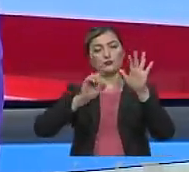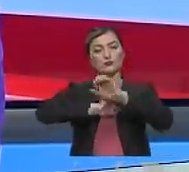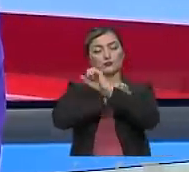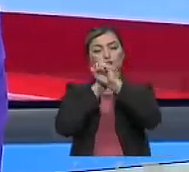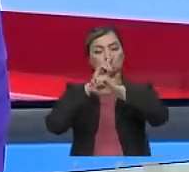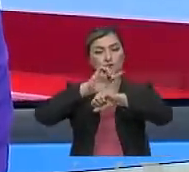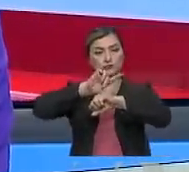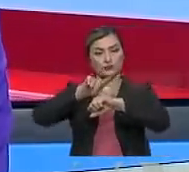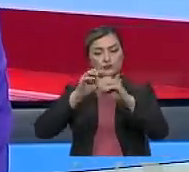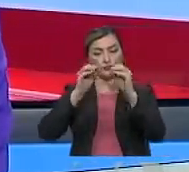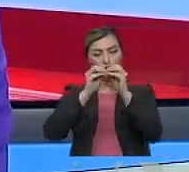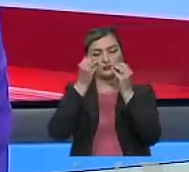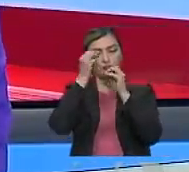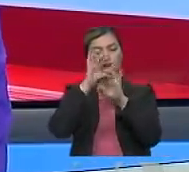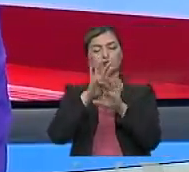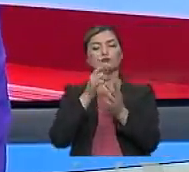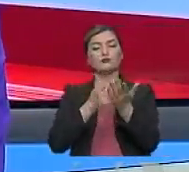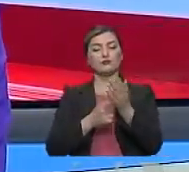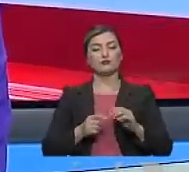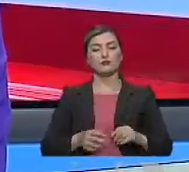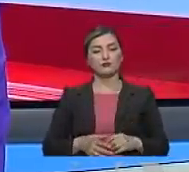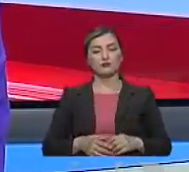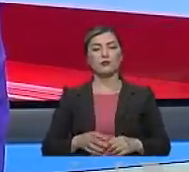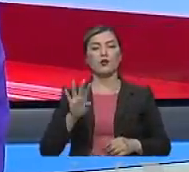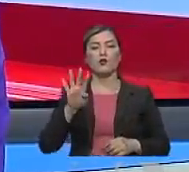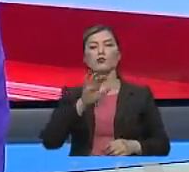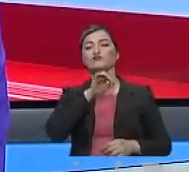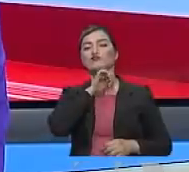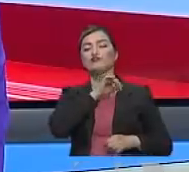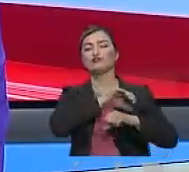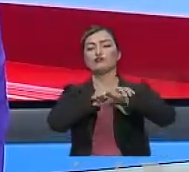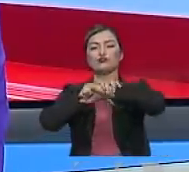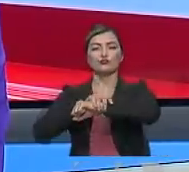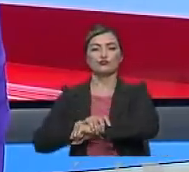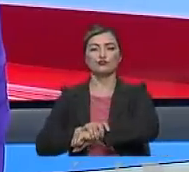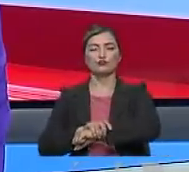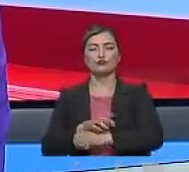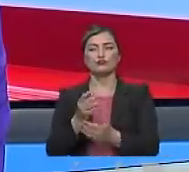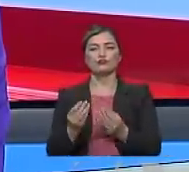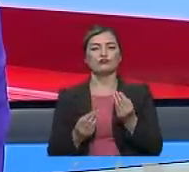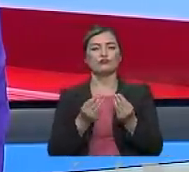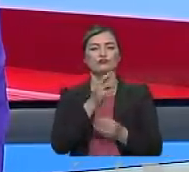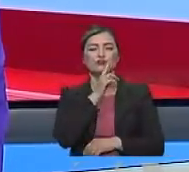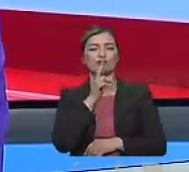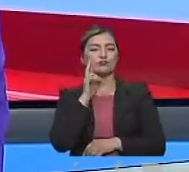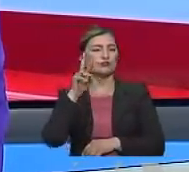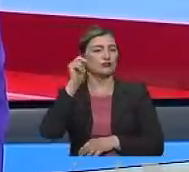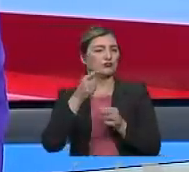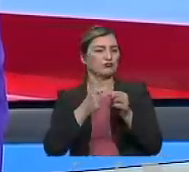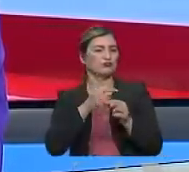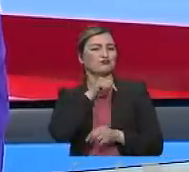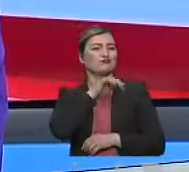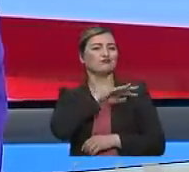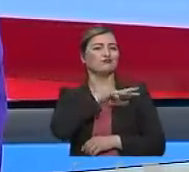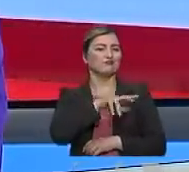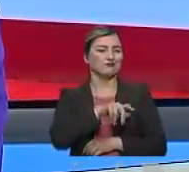6:35, ya estamos de regreso para contarles que 4 delincuentes fueron detenidos tras asaltar un restaurante en el norte de Quito.